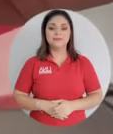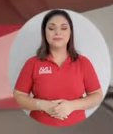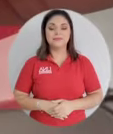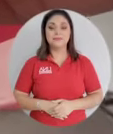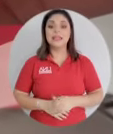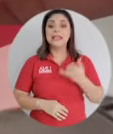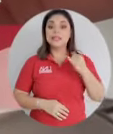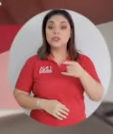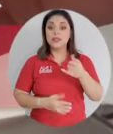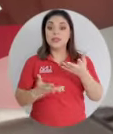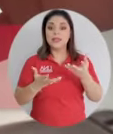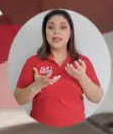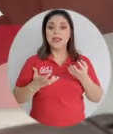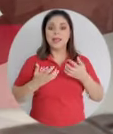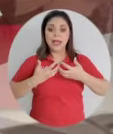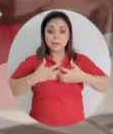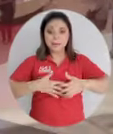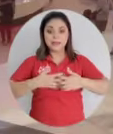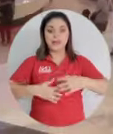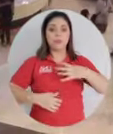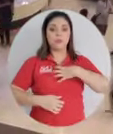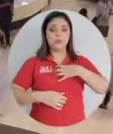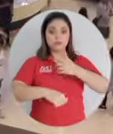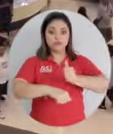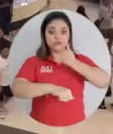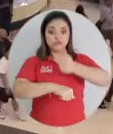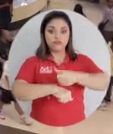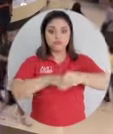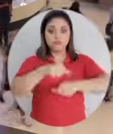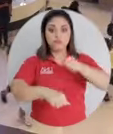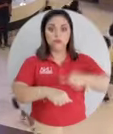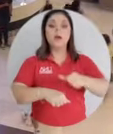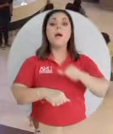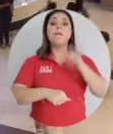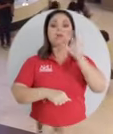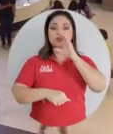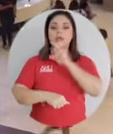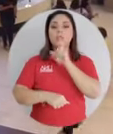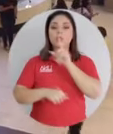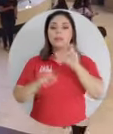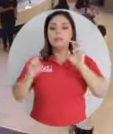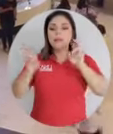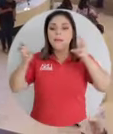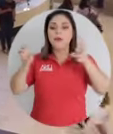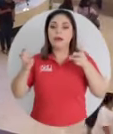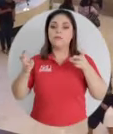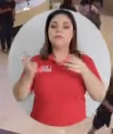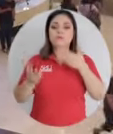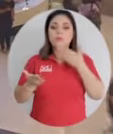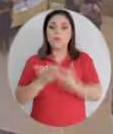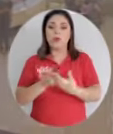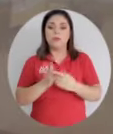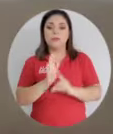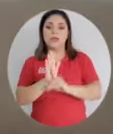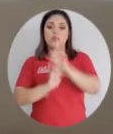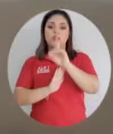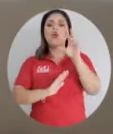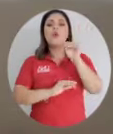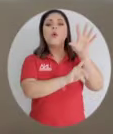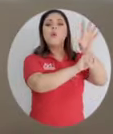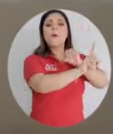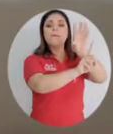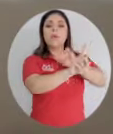Si buscamos emprendimientos que sean en áreas que realmente haya posibilidades de desarrollar, ¿verdad? No hacer lo que todo el